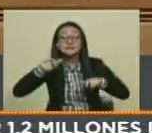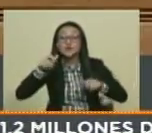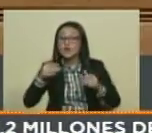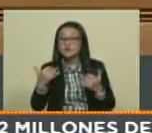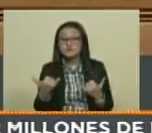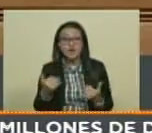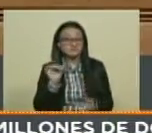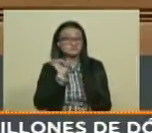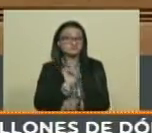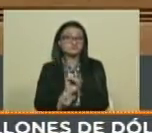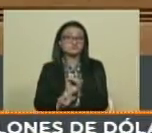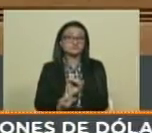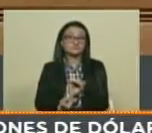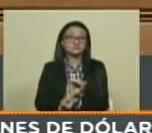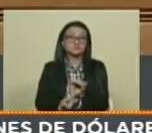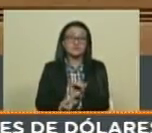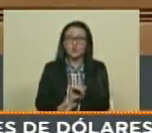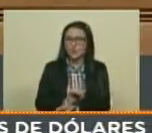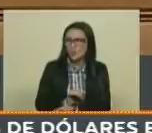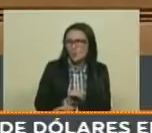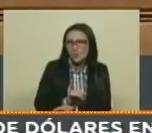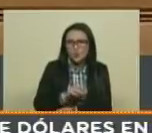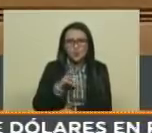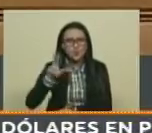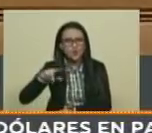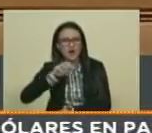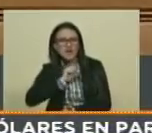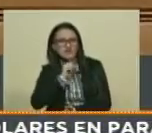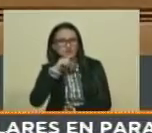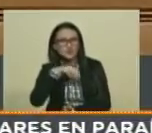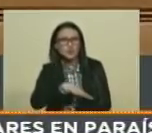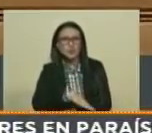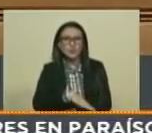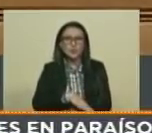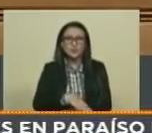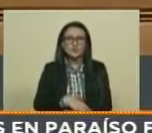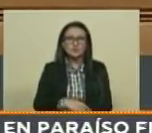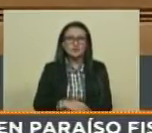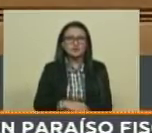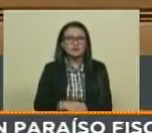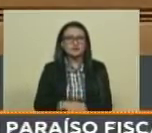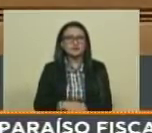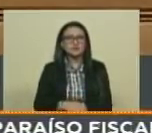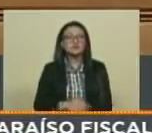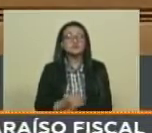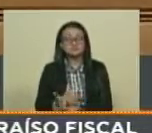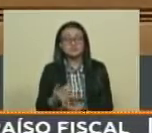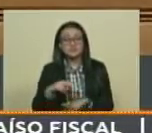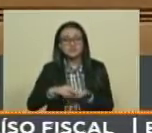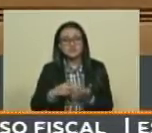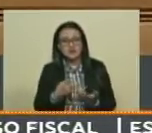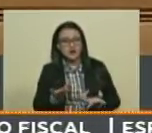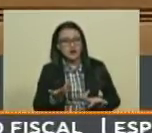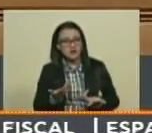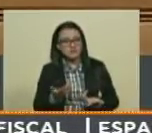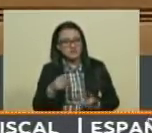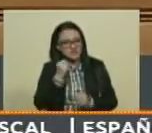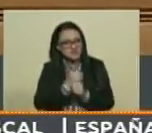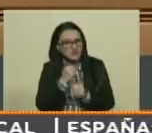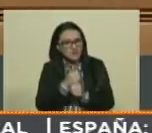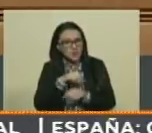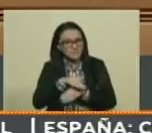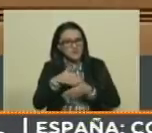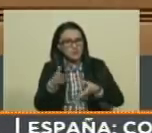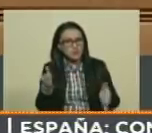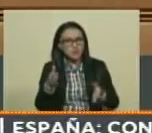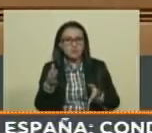libertad. Un récord jamás visto en la historia republicana, pero que tiene que ver más con la voluntad de un Ministerio Público y de un sistema